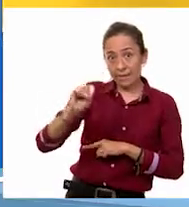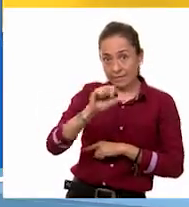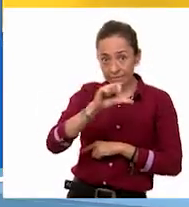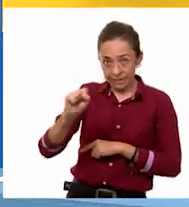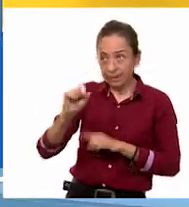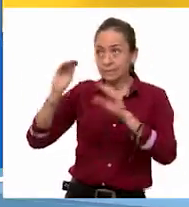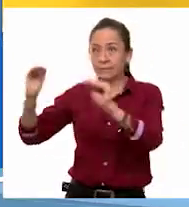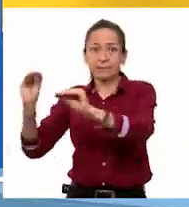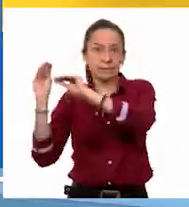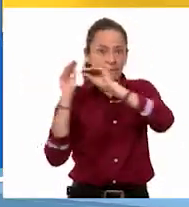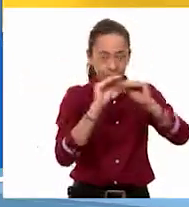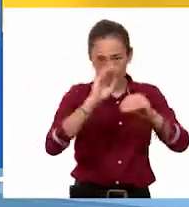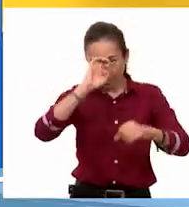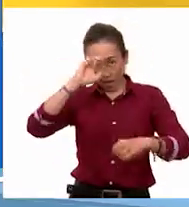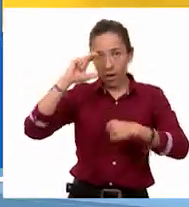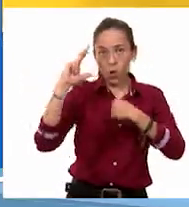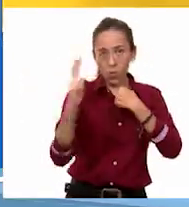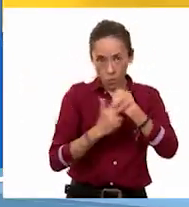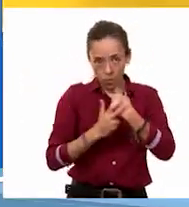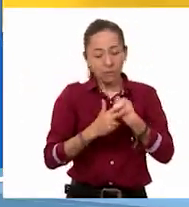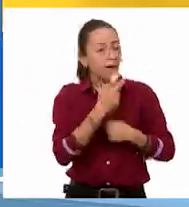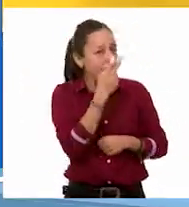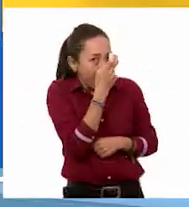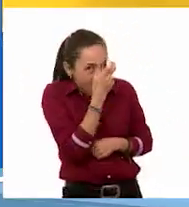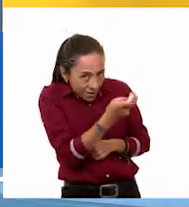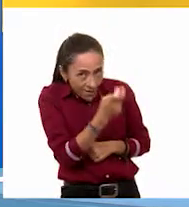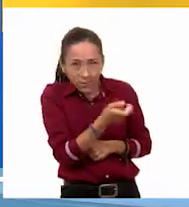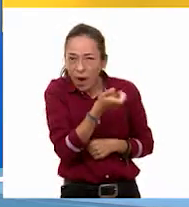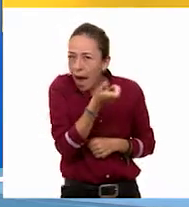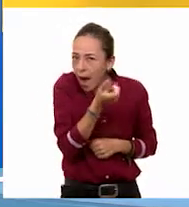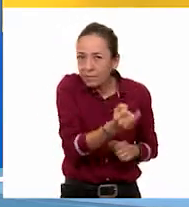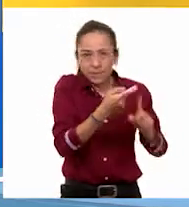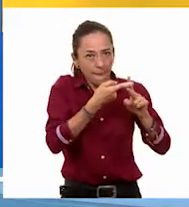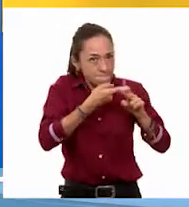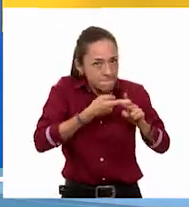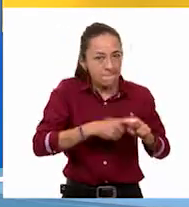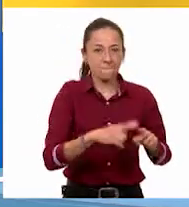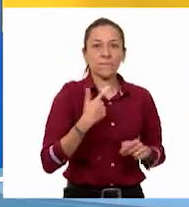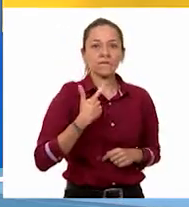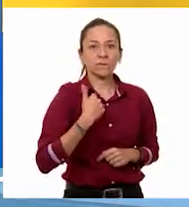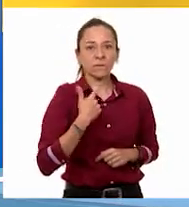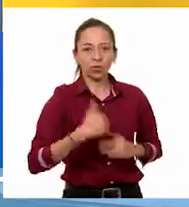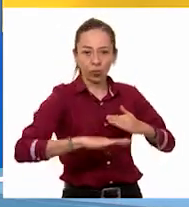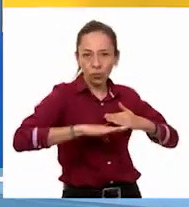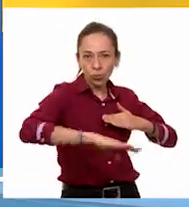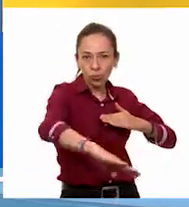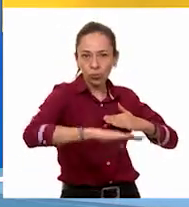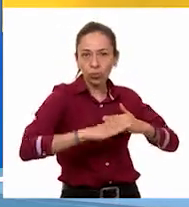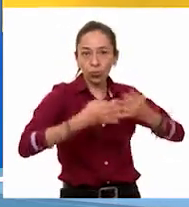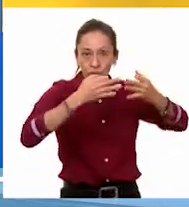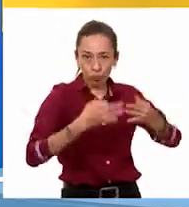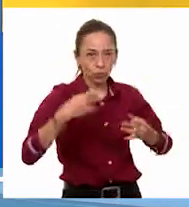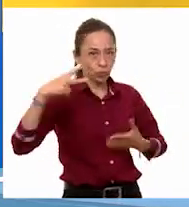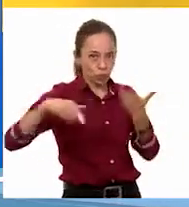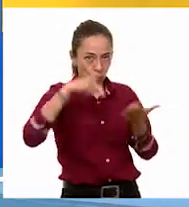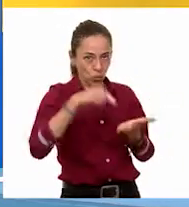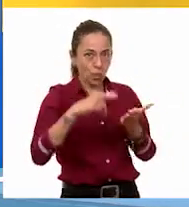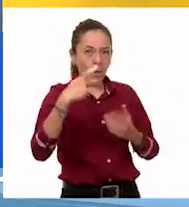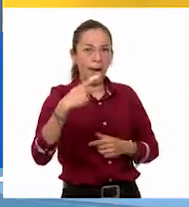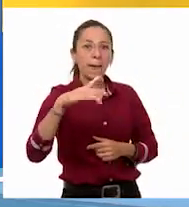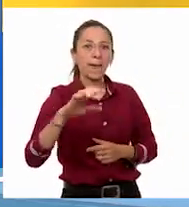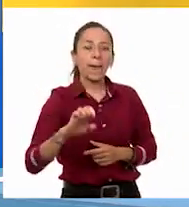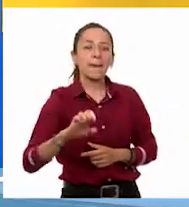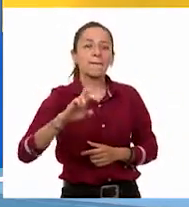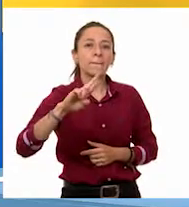¡Exactamente! Son muy interesantes sus inicios, la verdad. Y ya que hablamos de alfombras persas, ¿qué les parece si vemos un pequeño video al